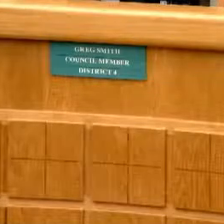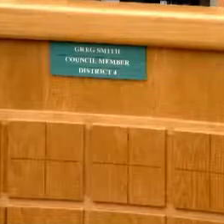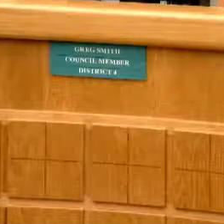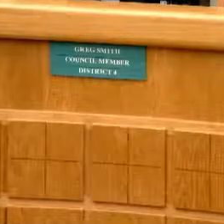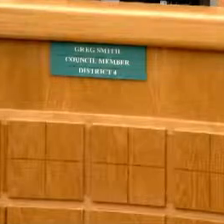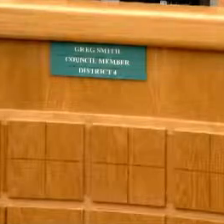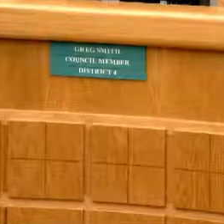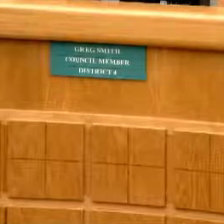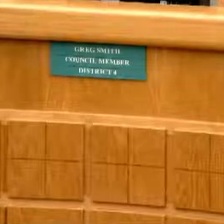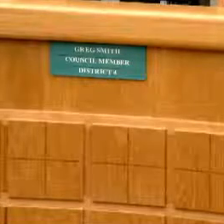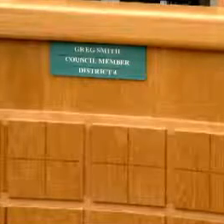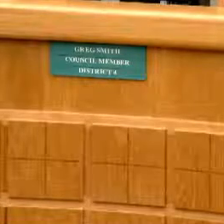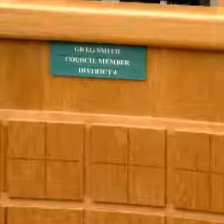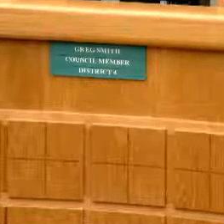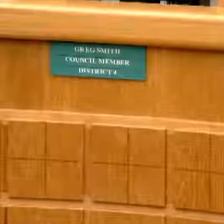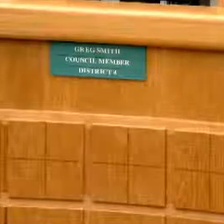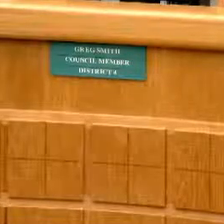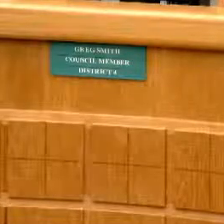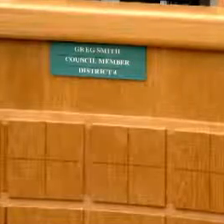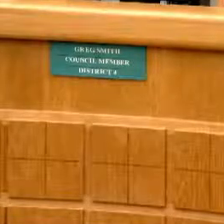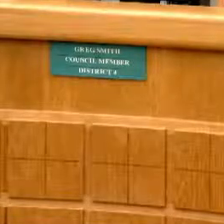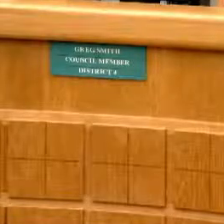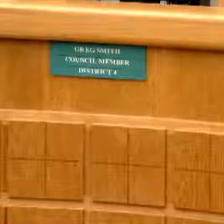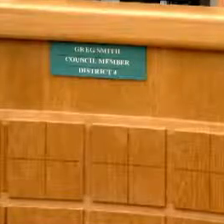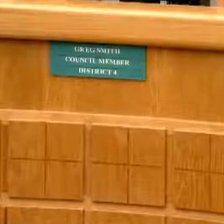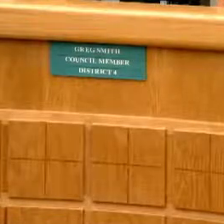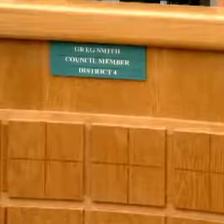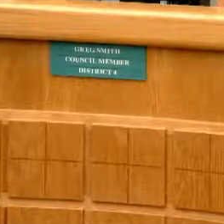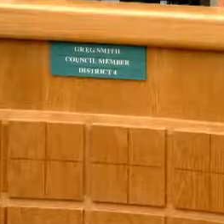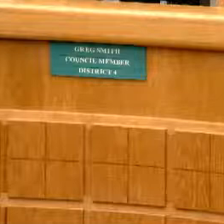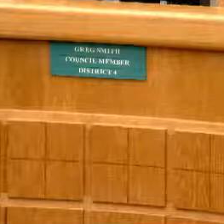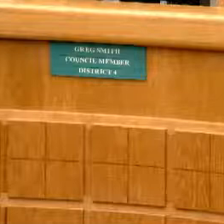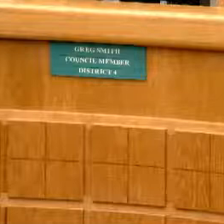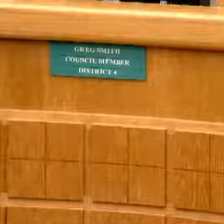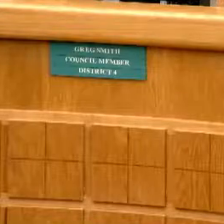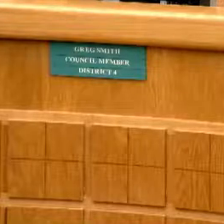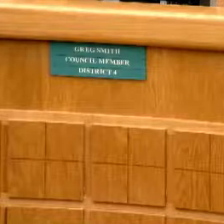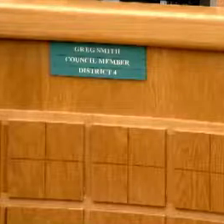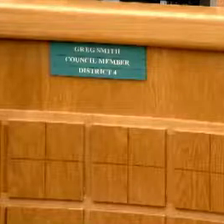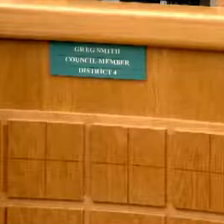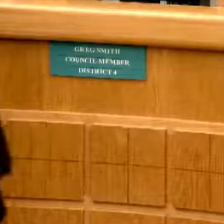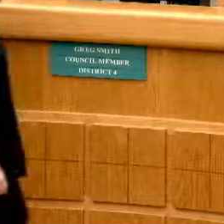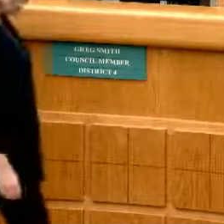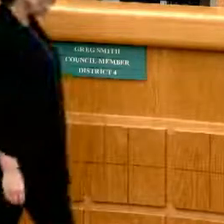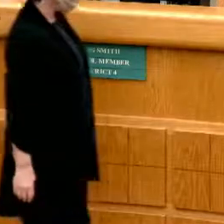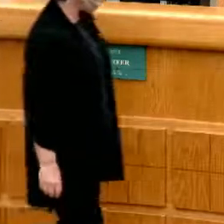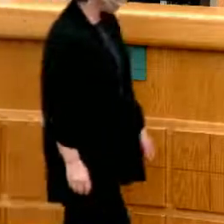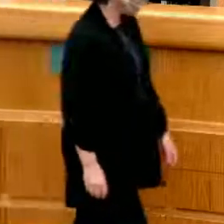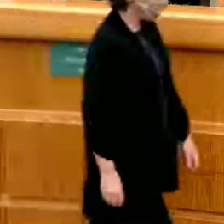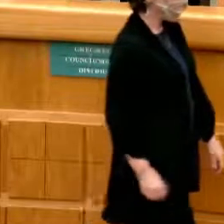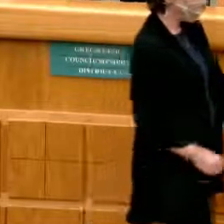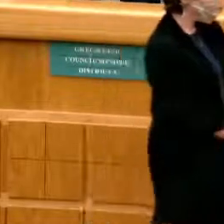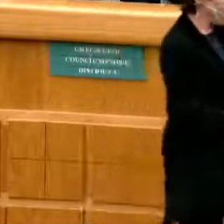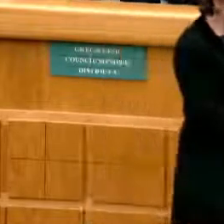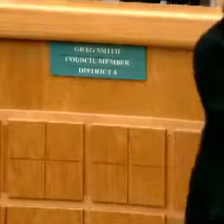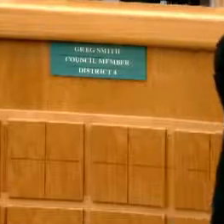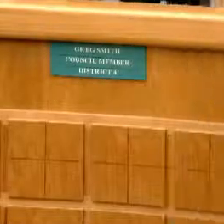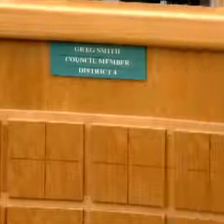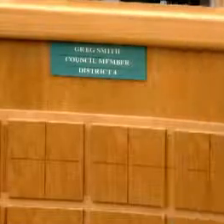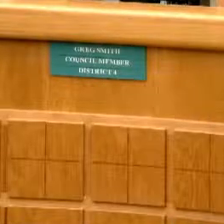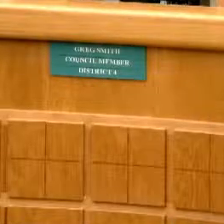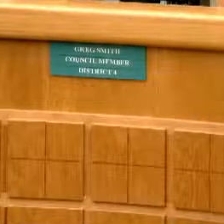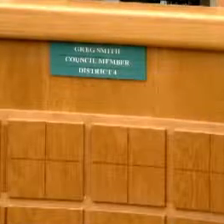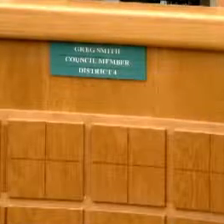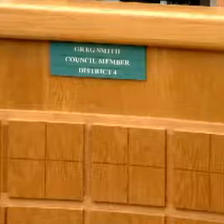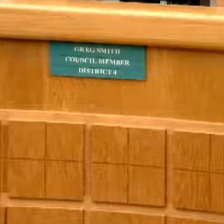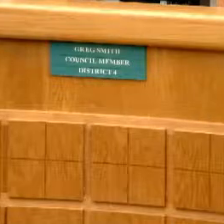semana tendremos información de la llegada de más vacunas y las ofreceremos al resto de las personas afectadas que no lograron ser vacunados el día de hoy.